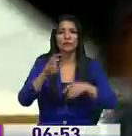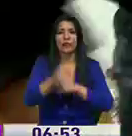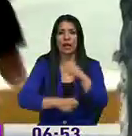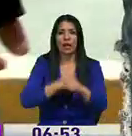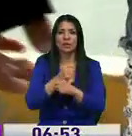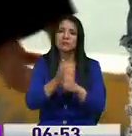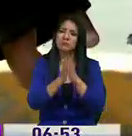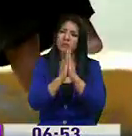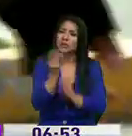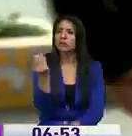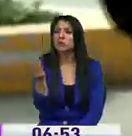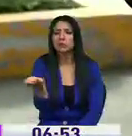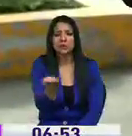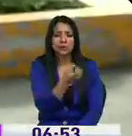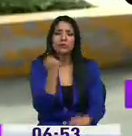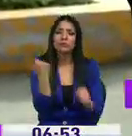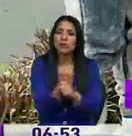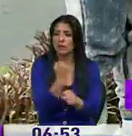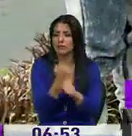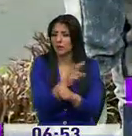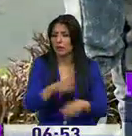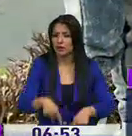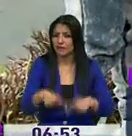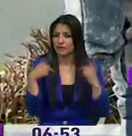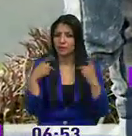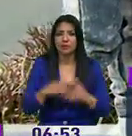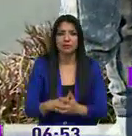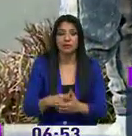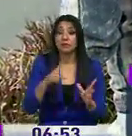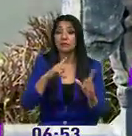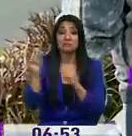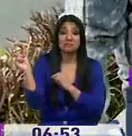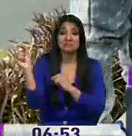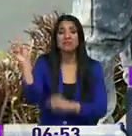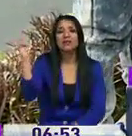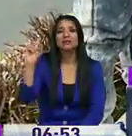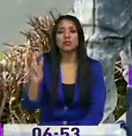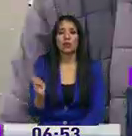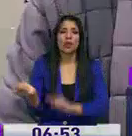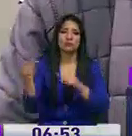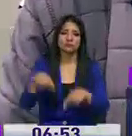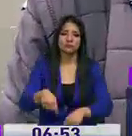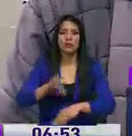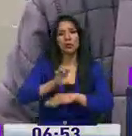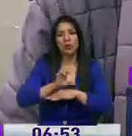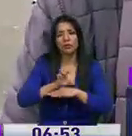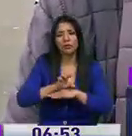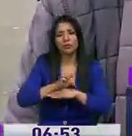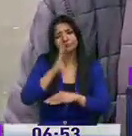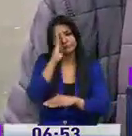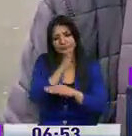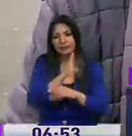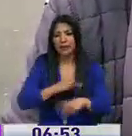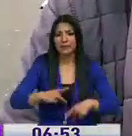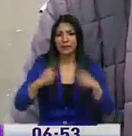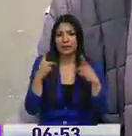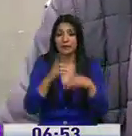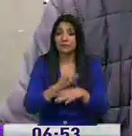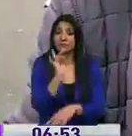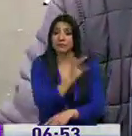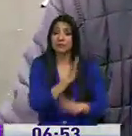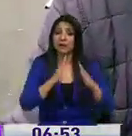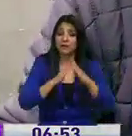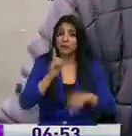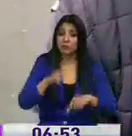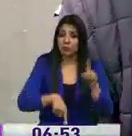piden dinero y trabajan para poder subsistir y salieron de venezuela para buscar mejores días en la casa con quien lo del tercer banda